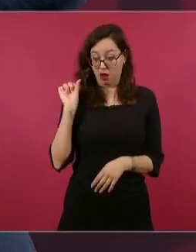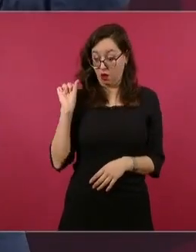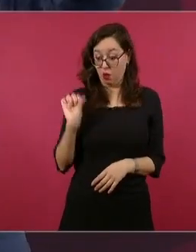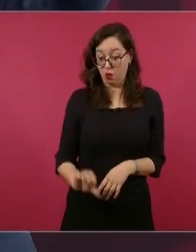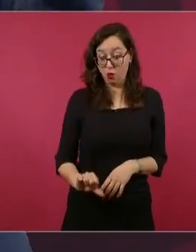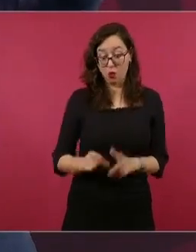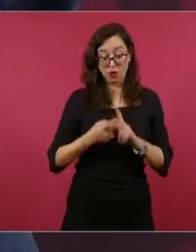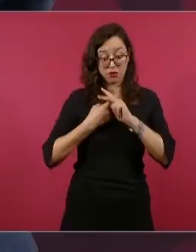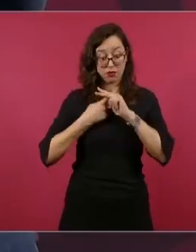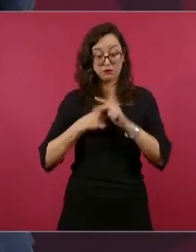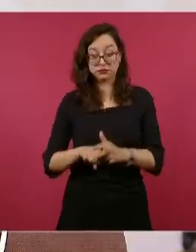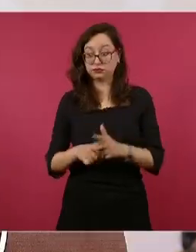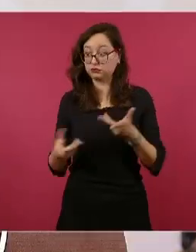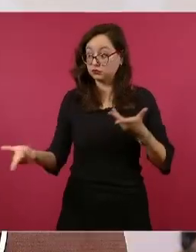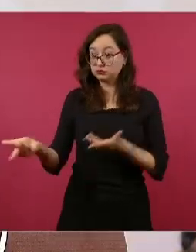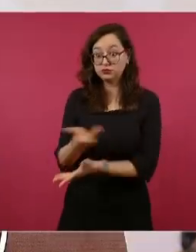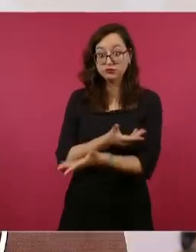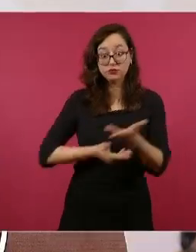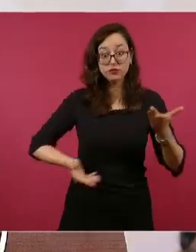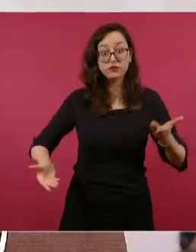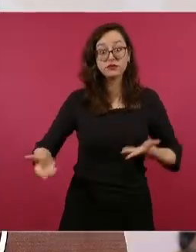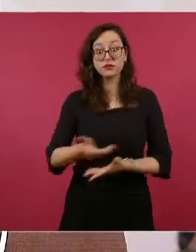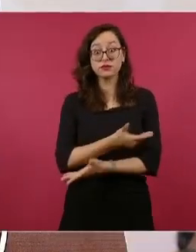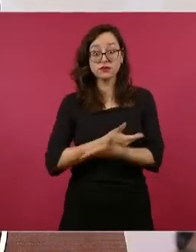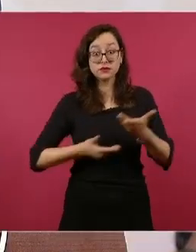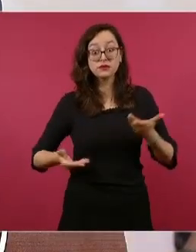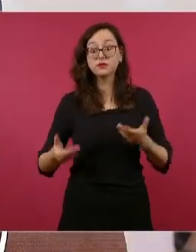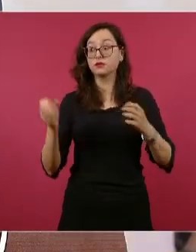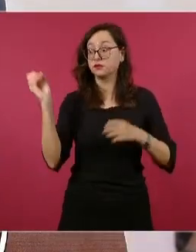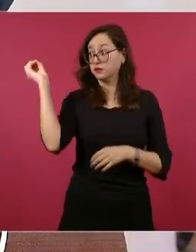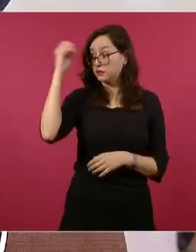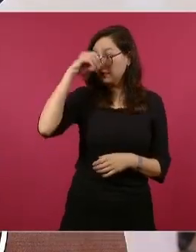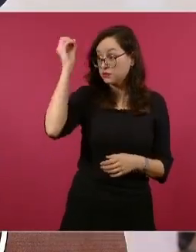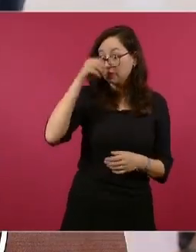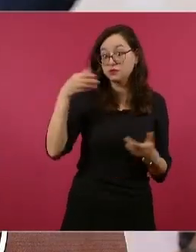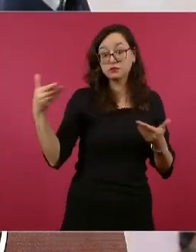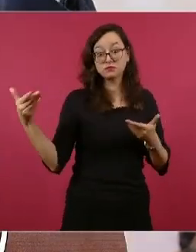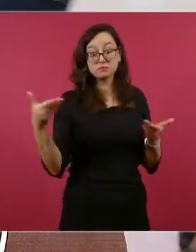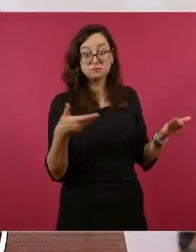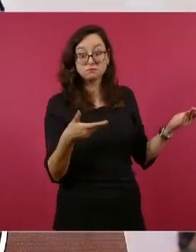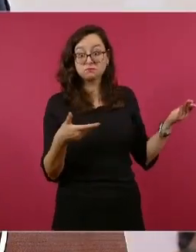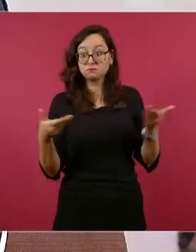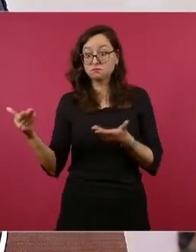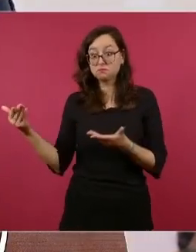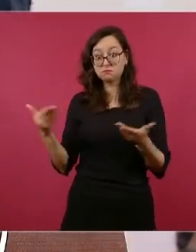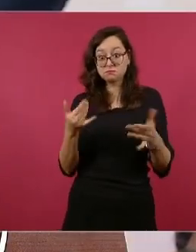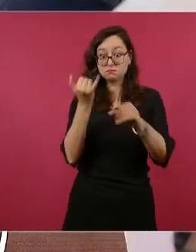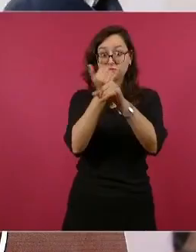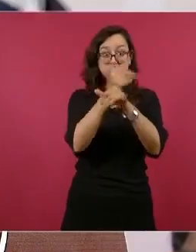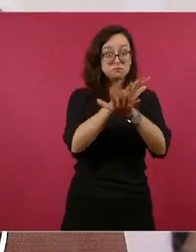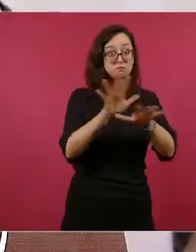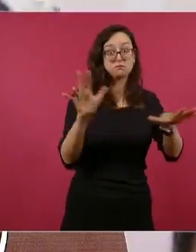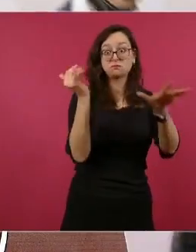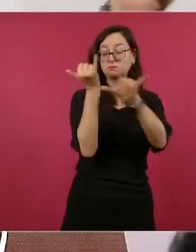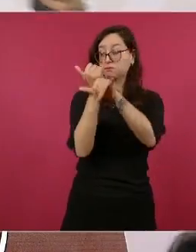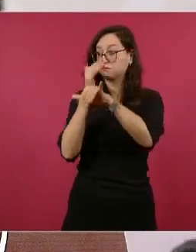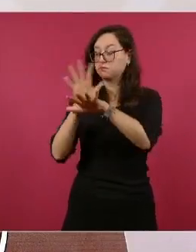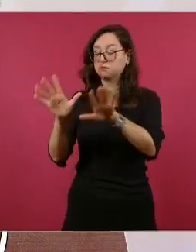ya, es más, ya está el debate, pero hay que hacerlo público, porque